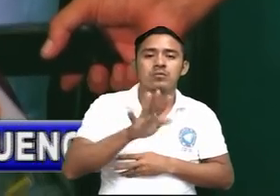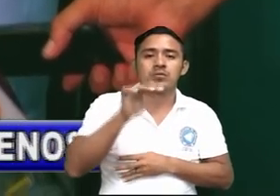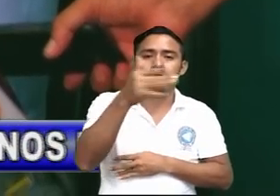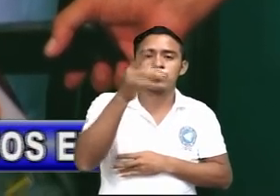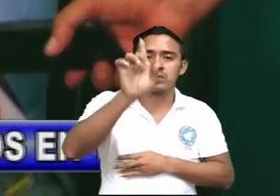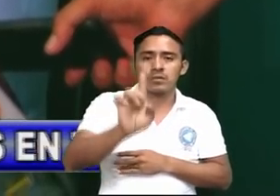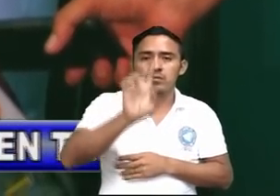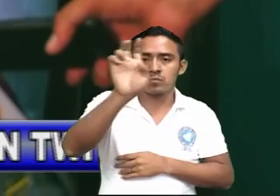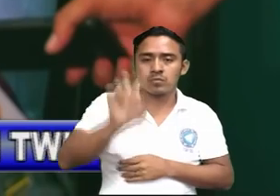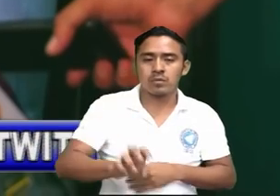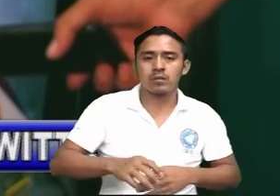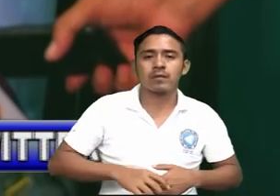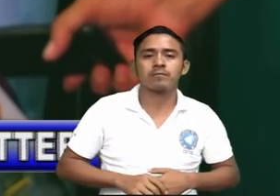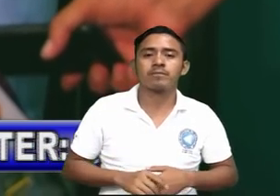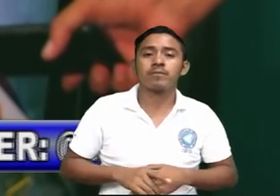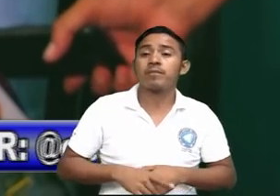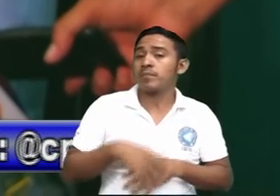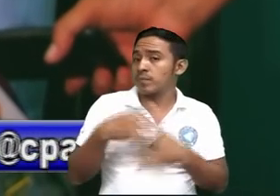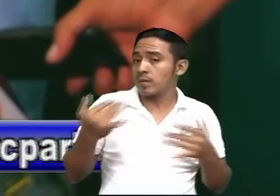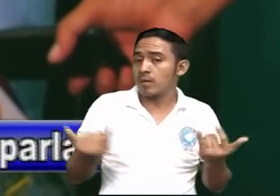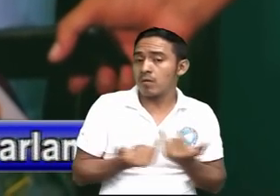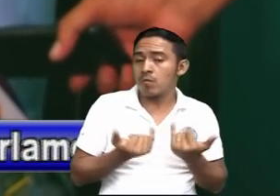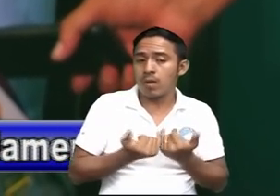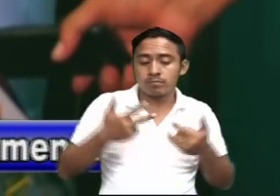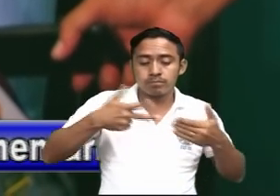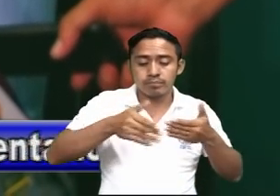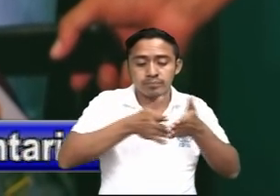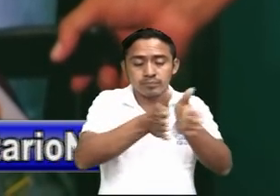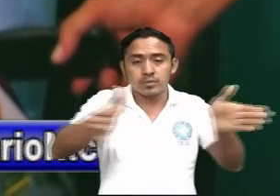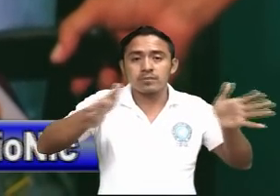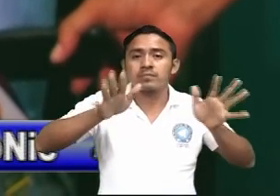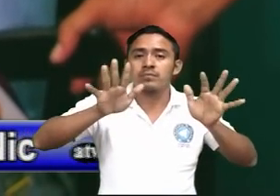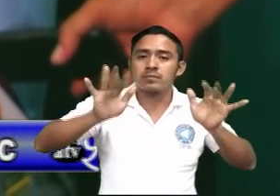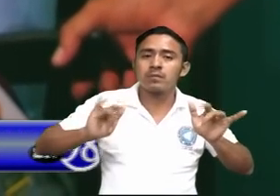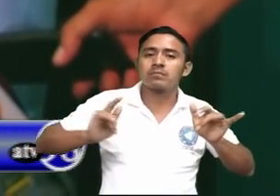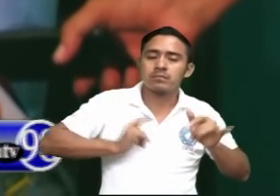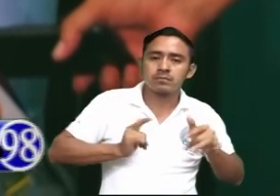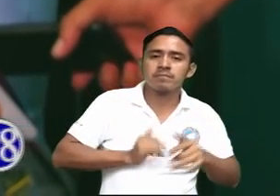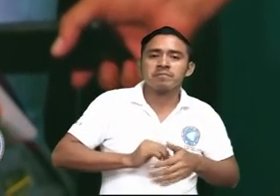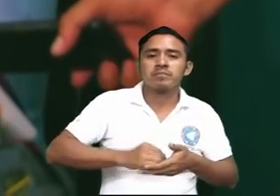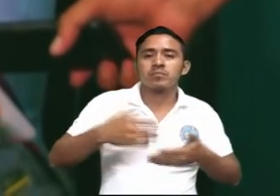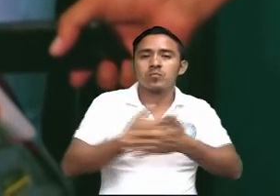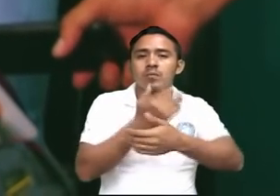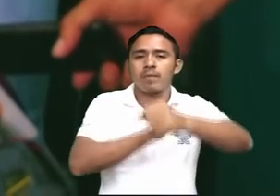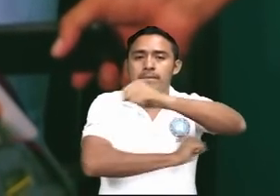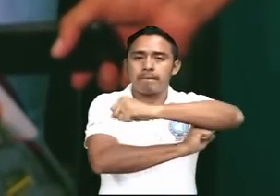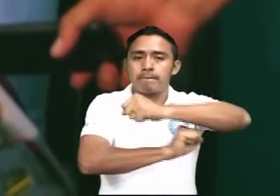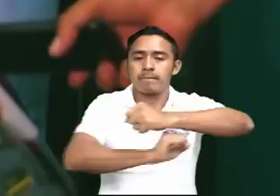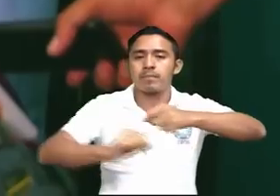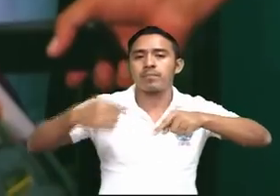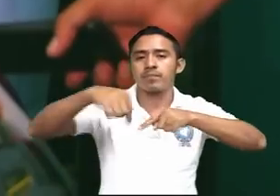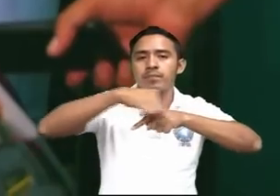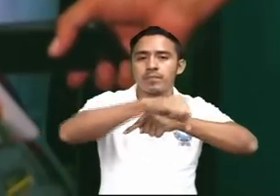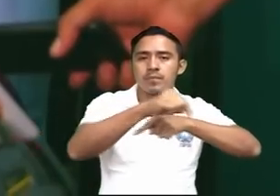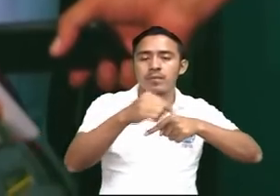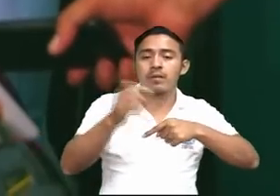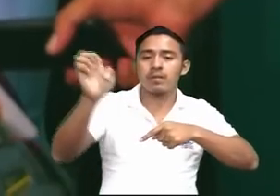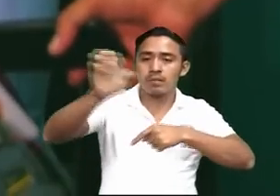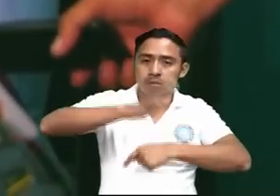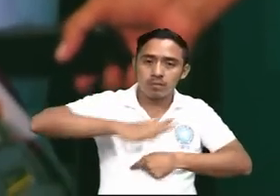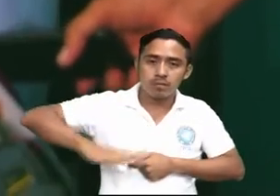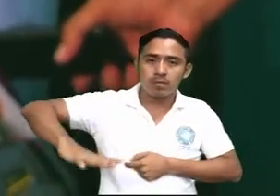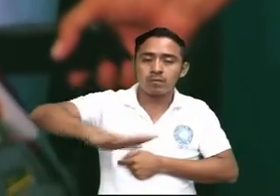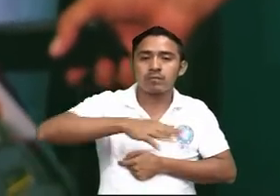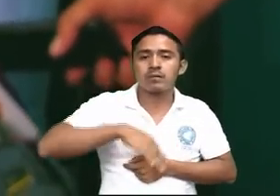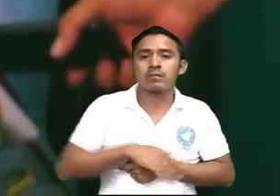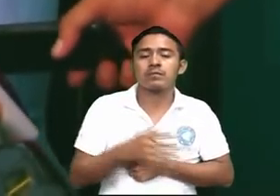29.491.000 córdobas. Y como parte de estas inauguraciones ya listo, la construcción de un puente vehicular en el municipio de Estelí